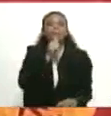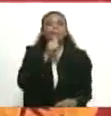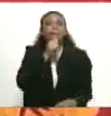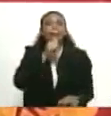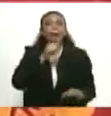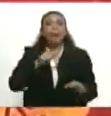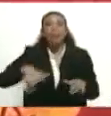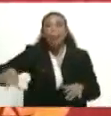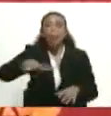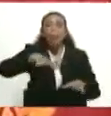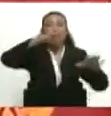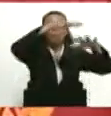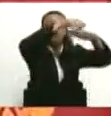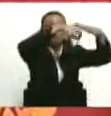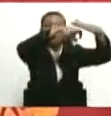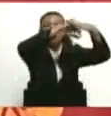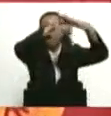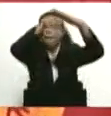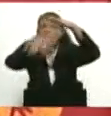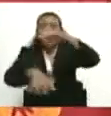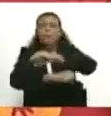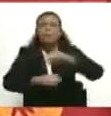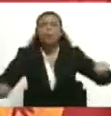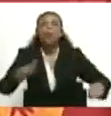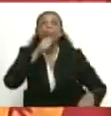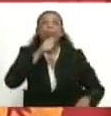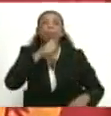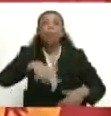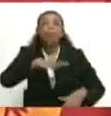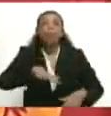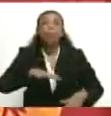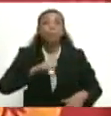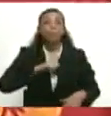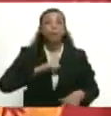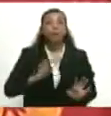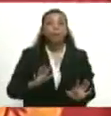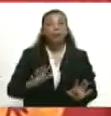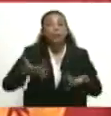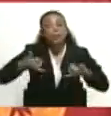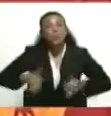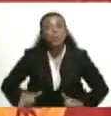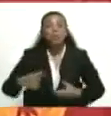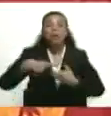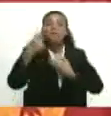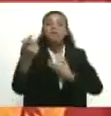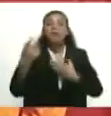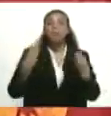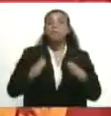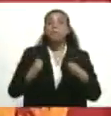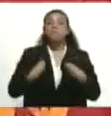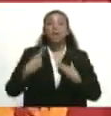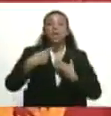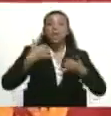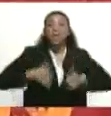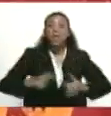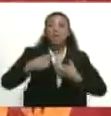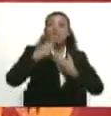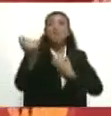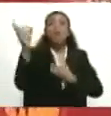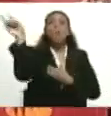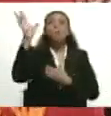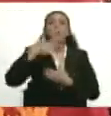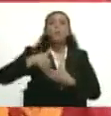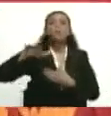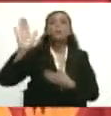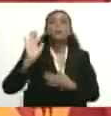bombas? Donde vive el pueblo. ¿Por qué? Porque sus hijos están fuera de Venezuela y a ellos no les importa absolutamente nada.